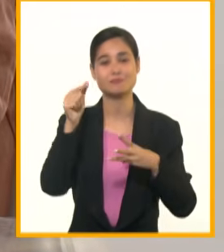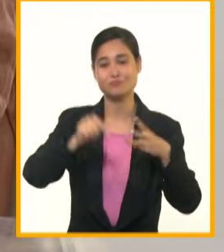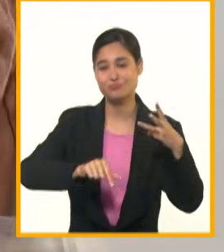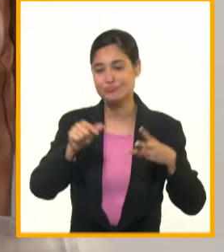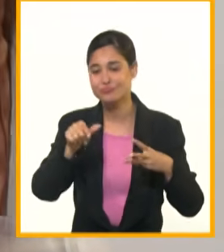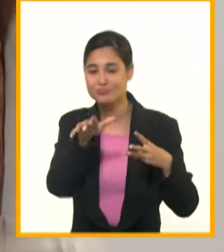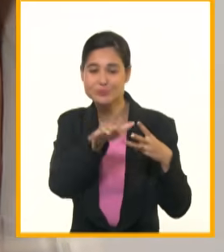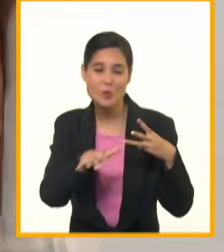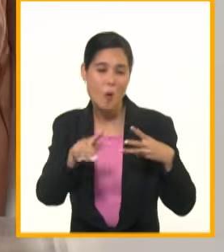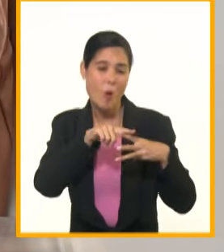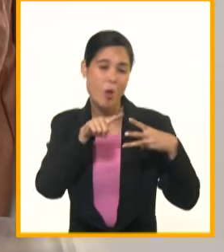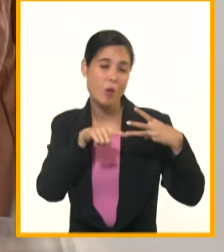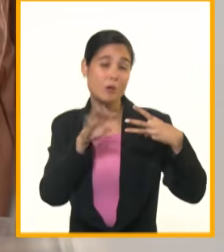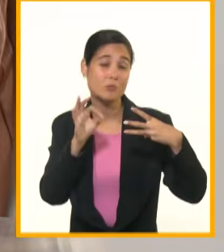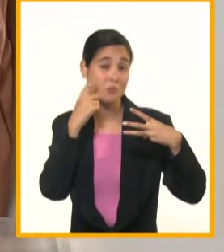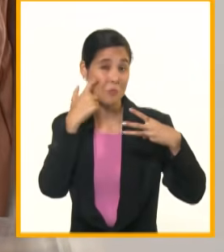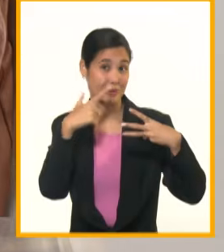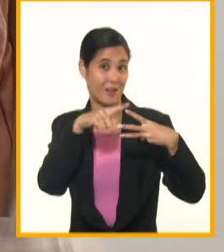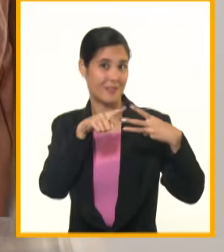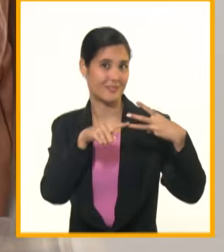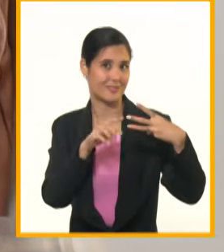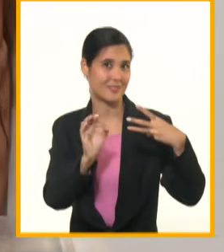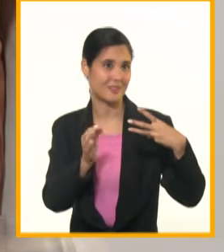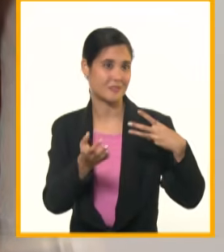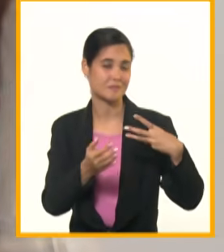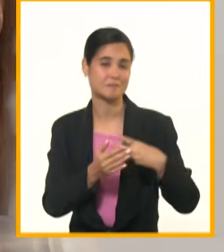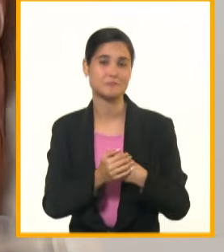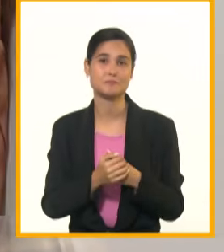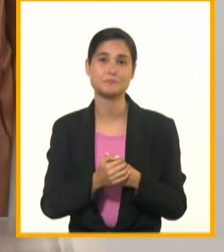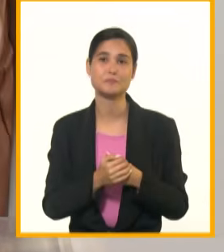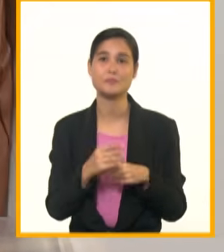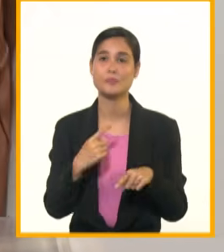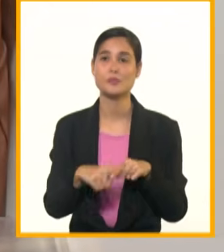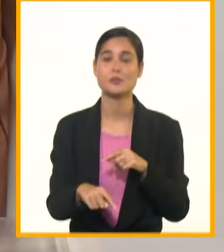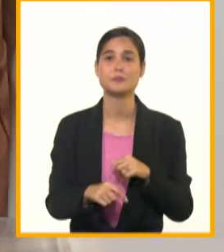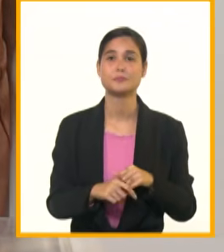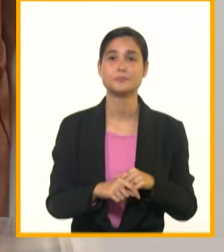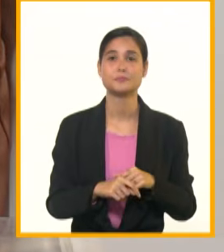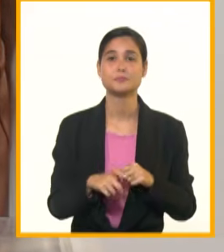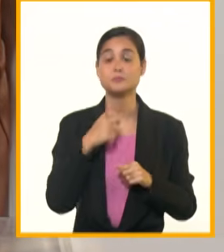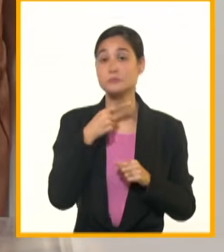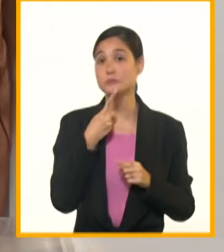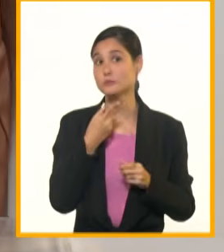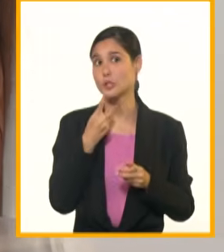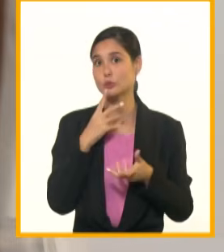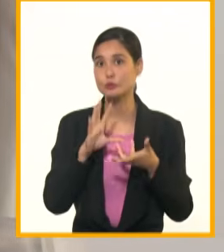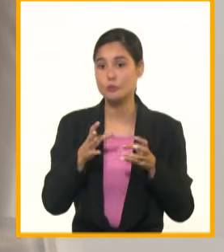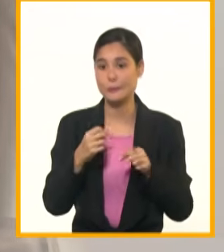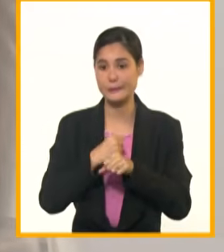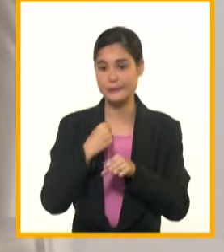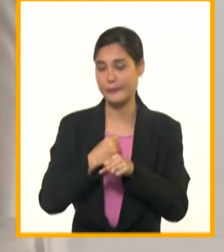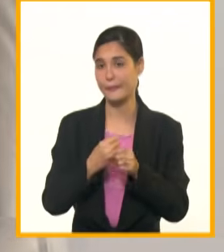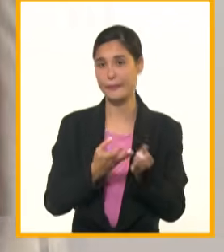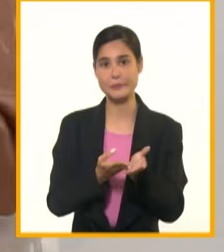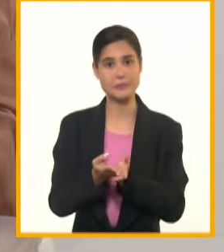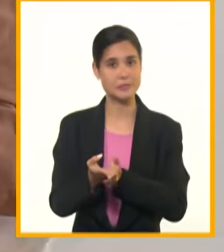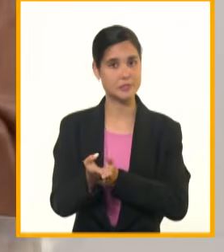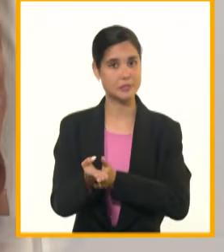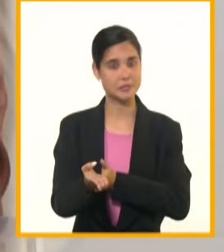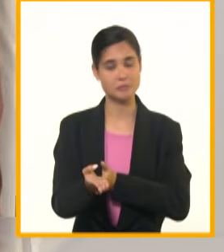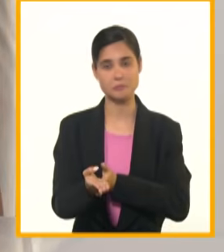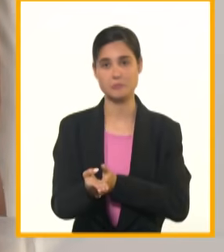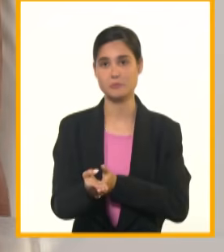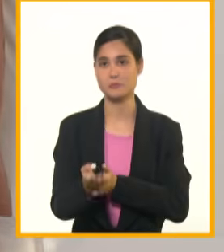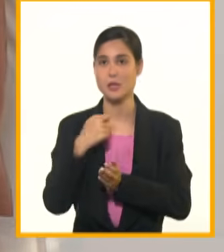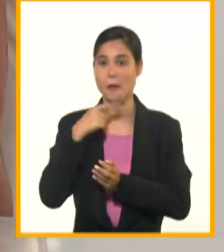empresarial con la zona especial, que bueno, se mantienen, son oportunidades, ahora incluso con las